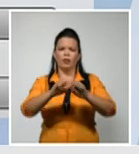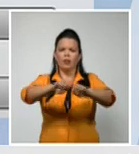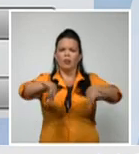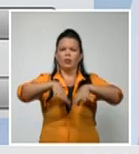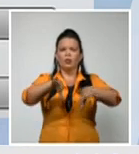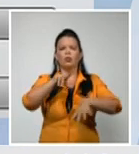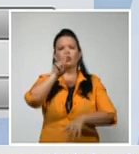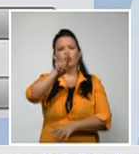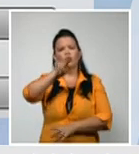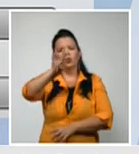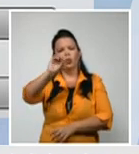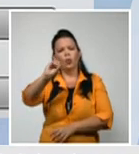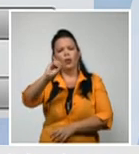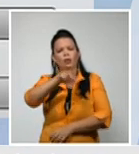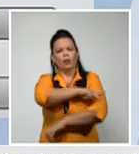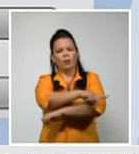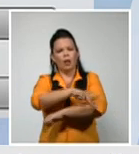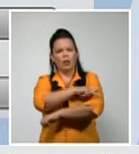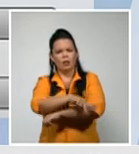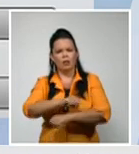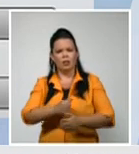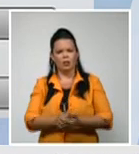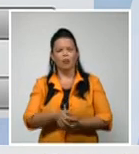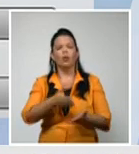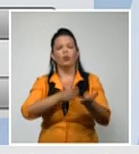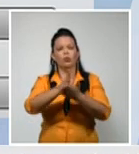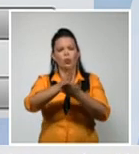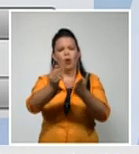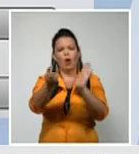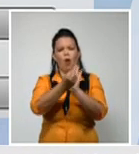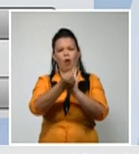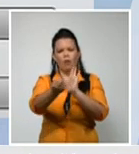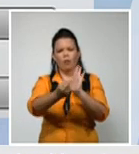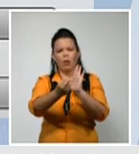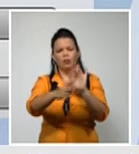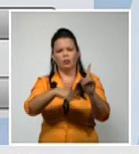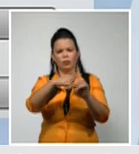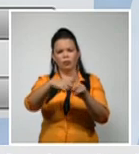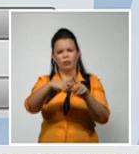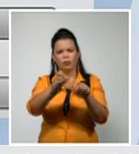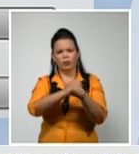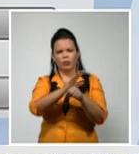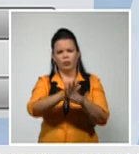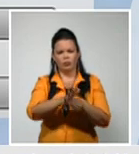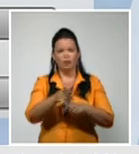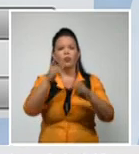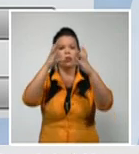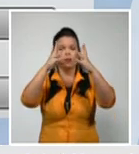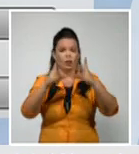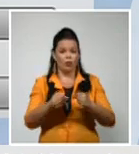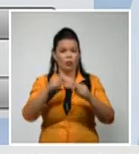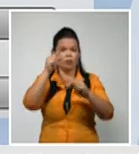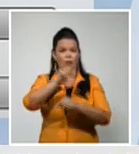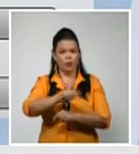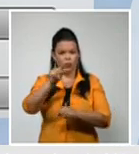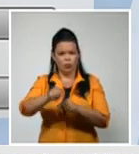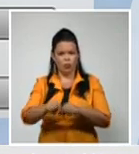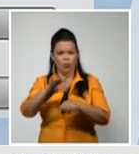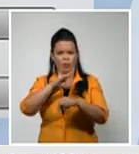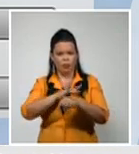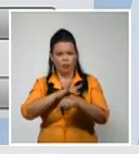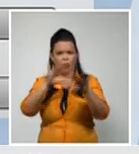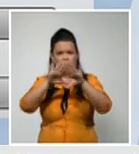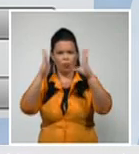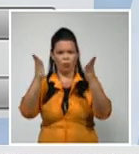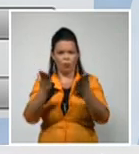190 países y 29 territorios siguen confirmando casos. Ya la cifra de pacientes diagnosticados en el mundo